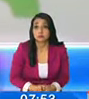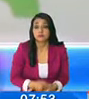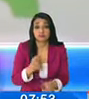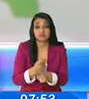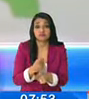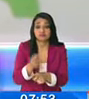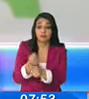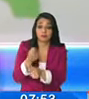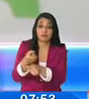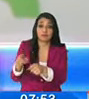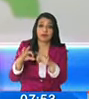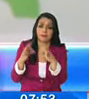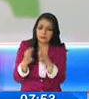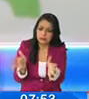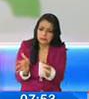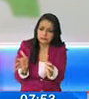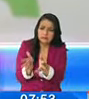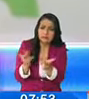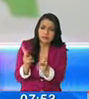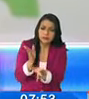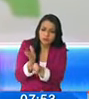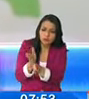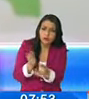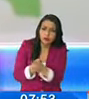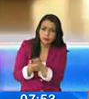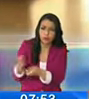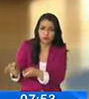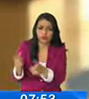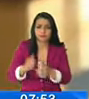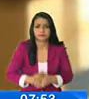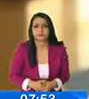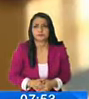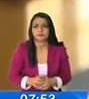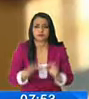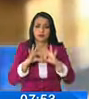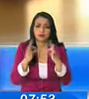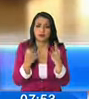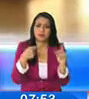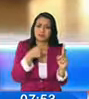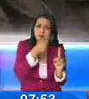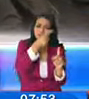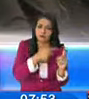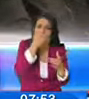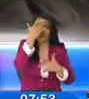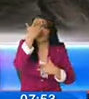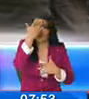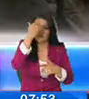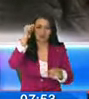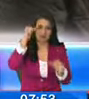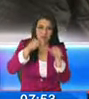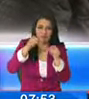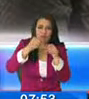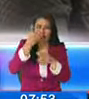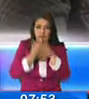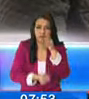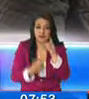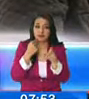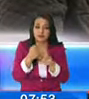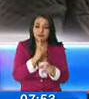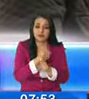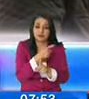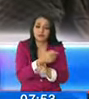trabajamos con la familia para que se dé un apoyo al cuidador. Cuando en las familias hay un caso de Alzheimer, lo primordial es primero aceptar que uno de sus